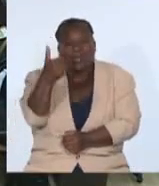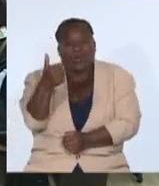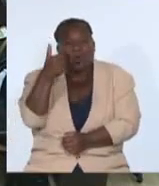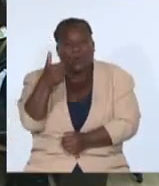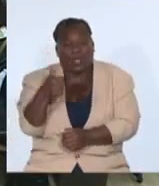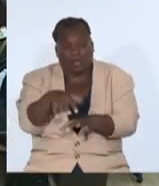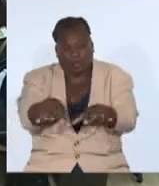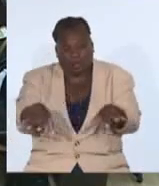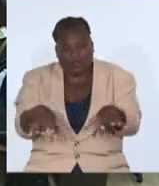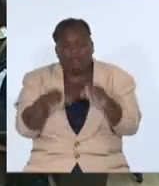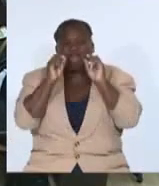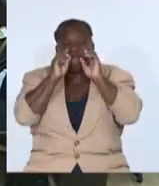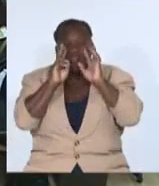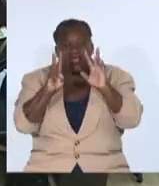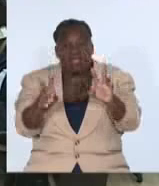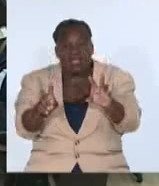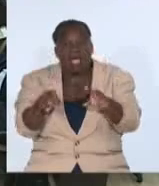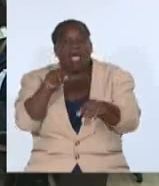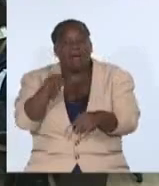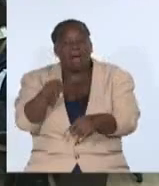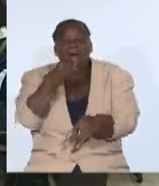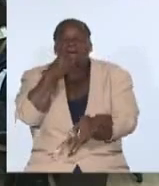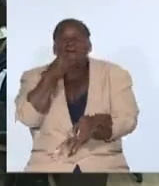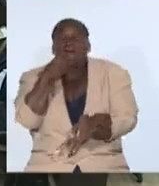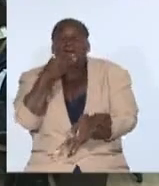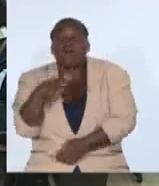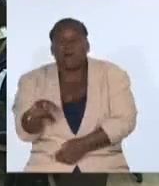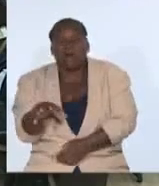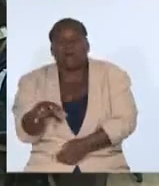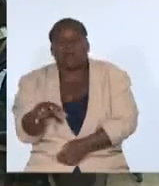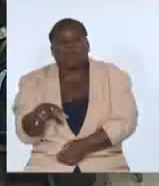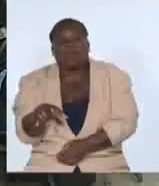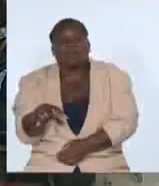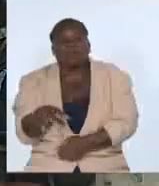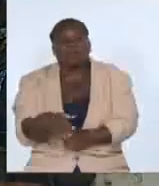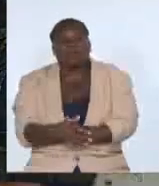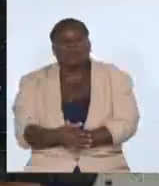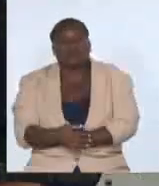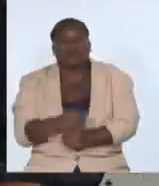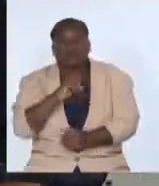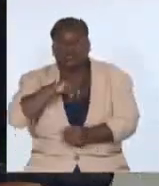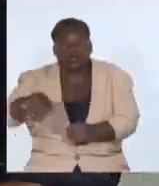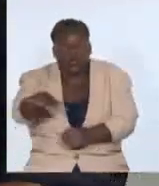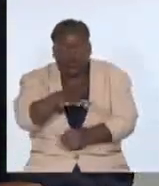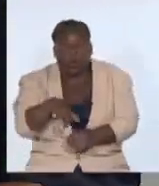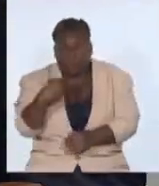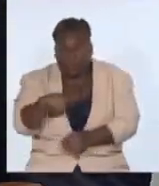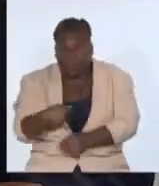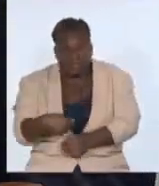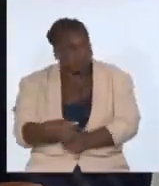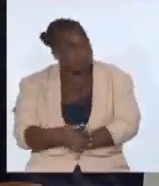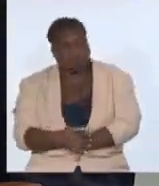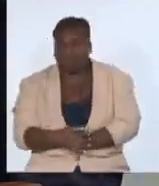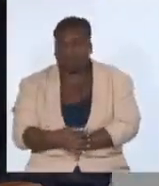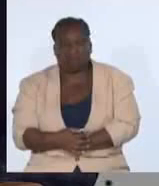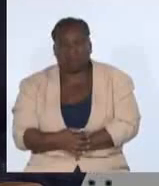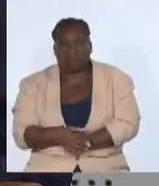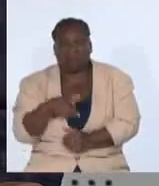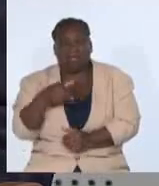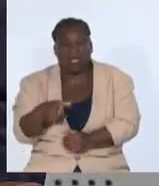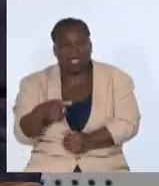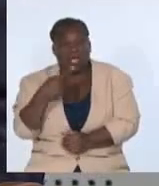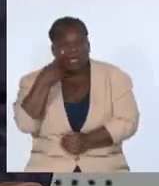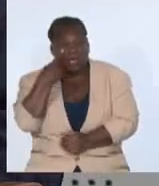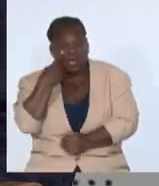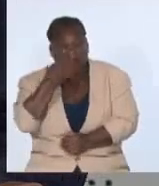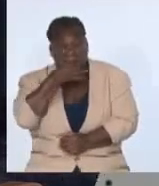vida pero estas posibilidades no están al alcance de todos al respecto la ONU ya ha